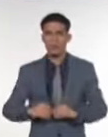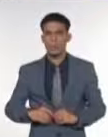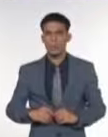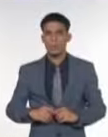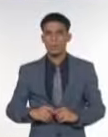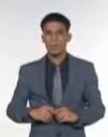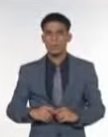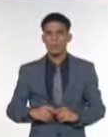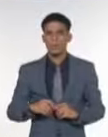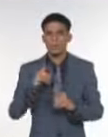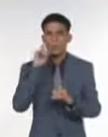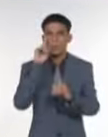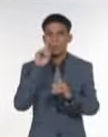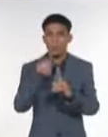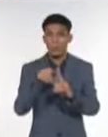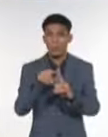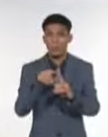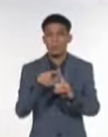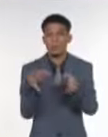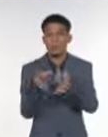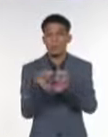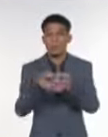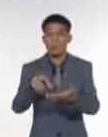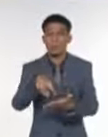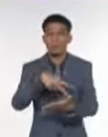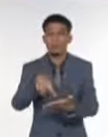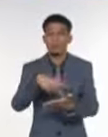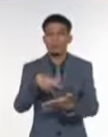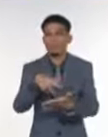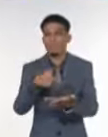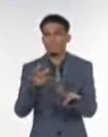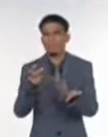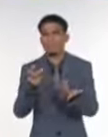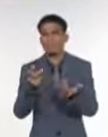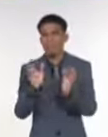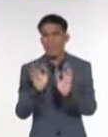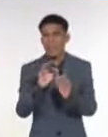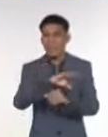La misión primera de los Conjuntos Artísticos Integrales de Montaña del